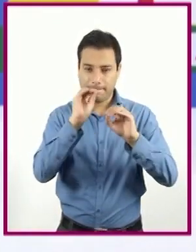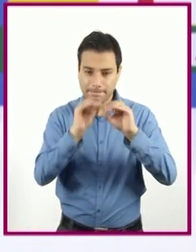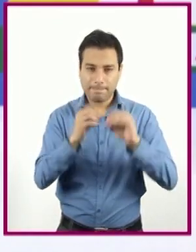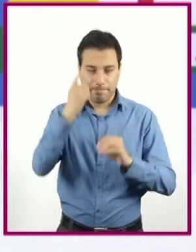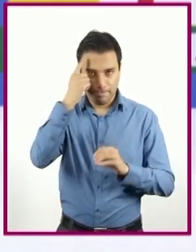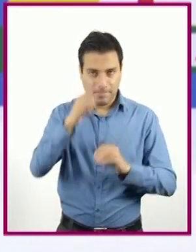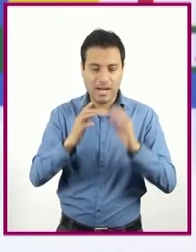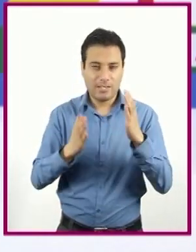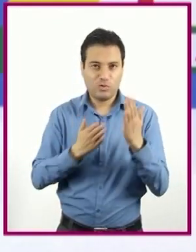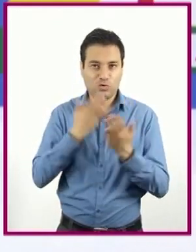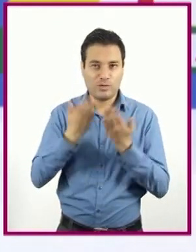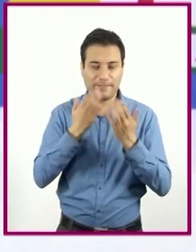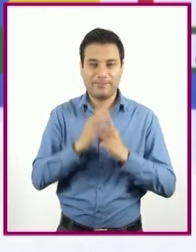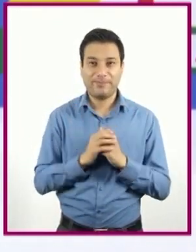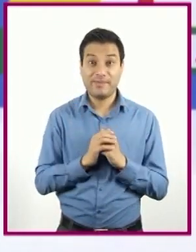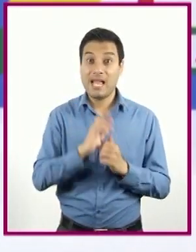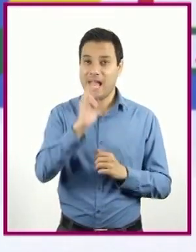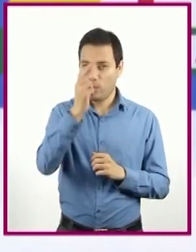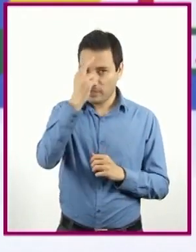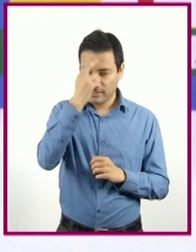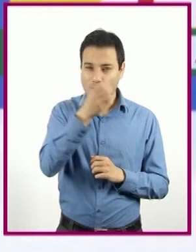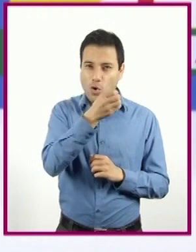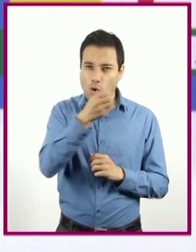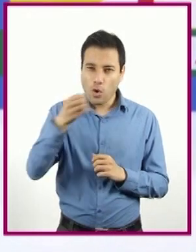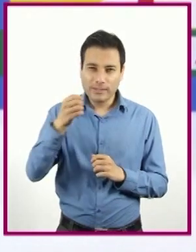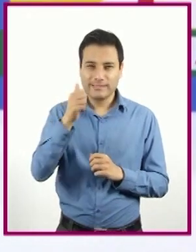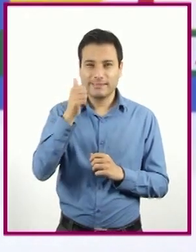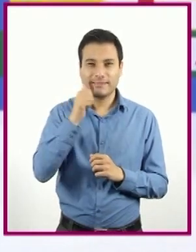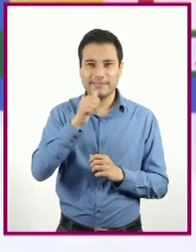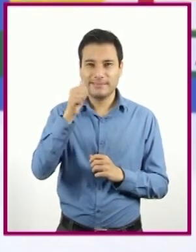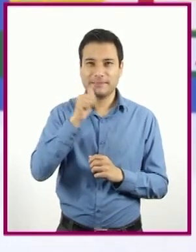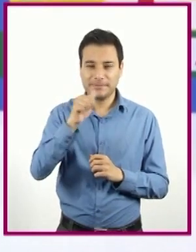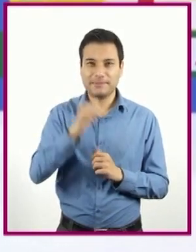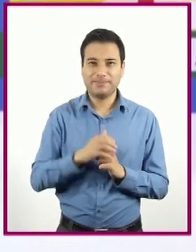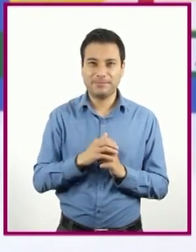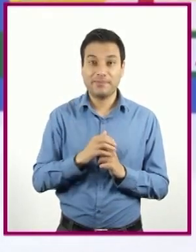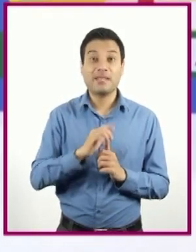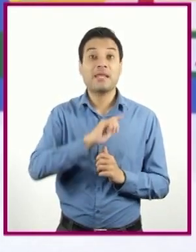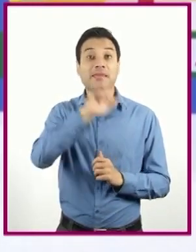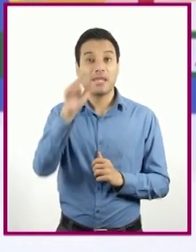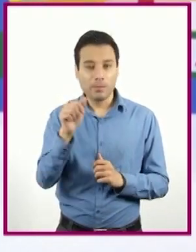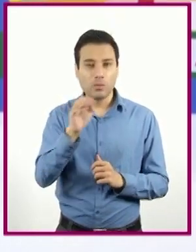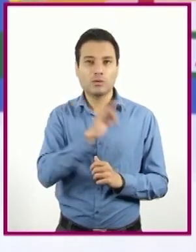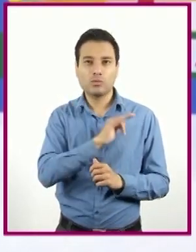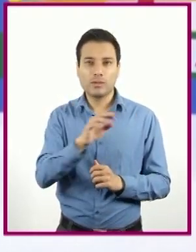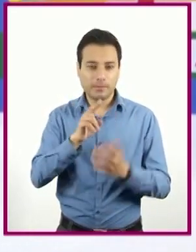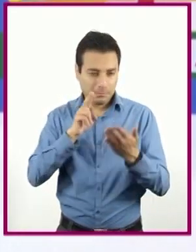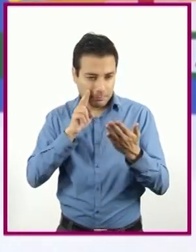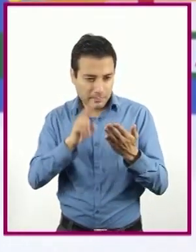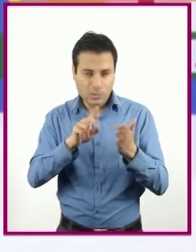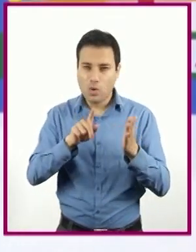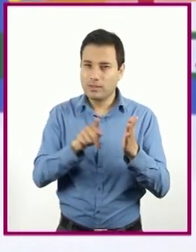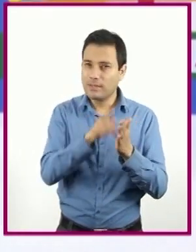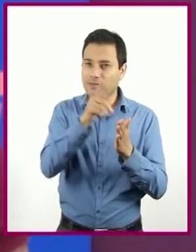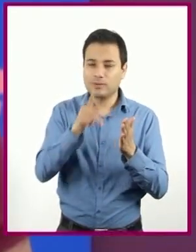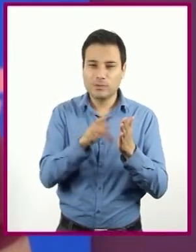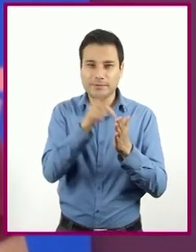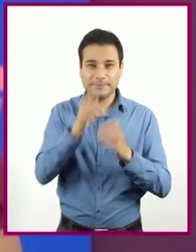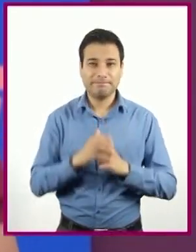estudio. Recuerden ordenar las fichas, pues de esta forma pueden regresar a consultarlas las veces que sean